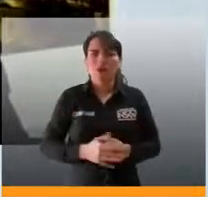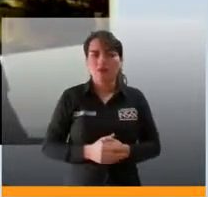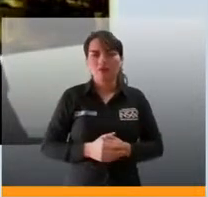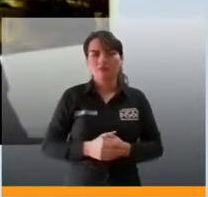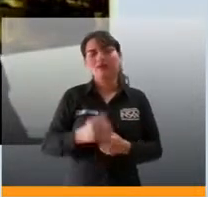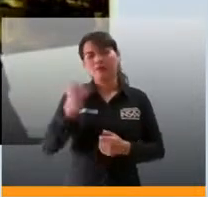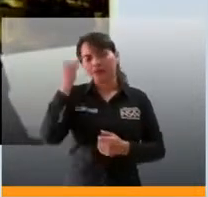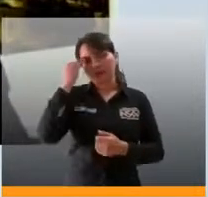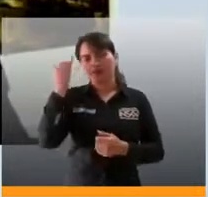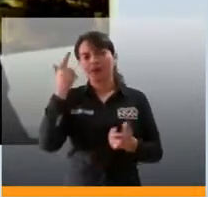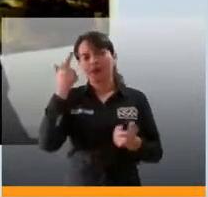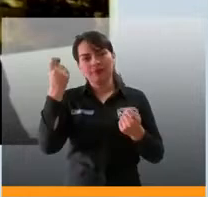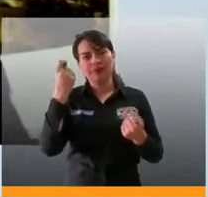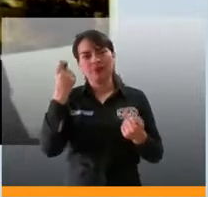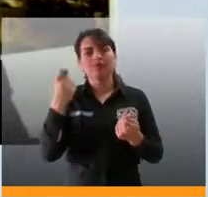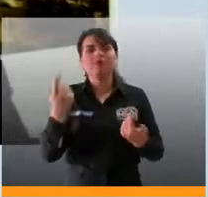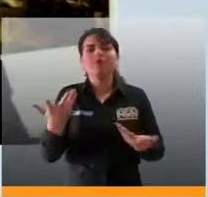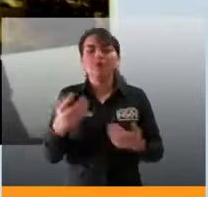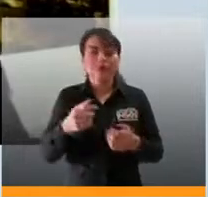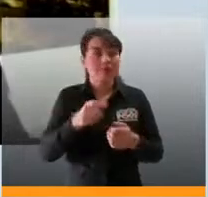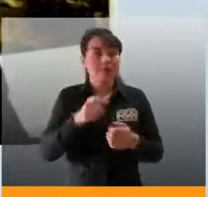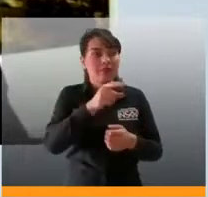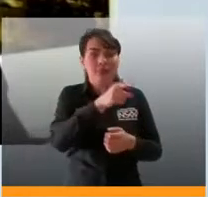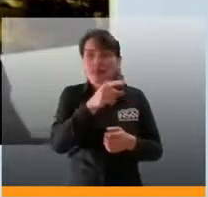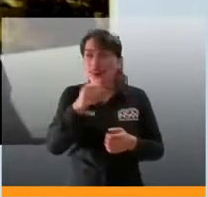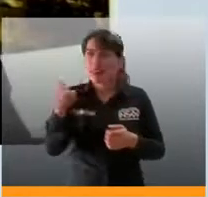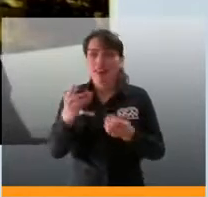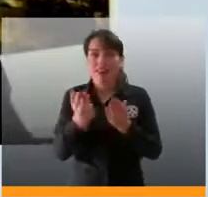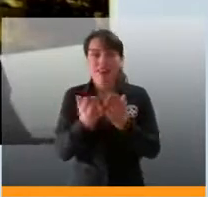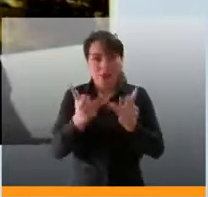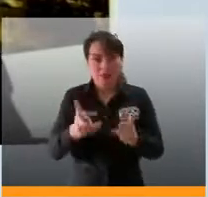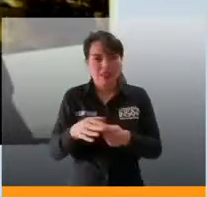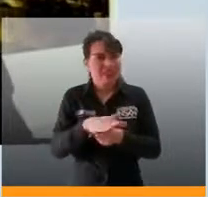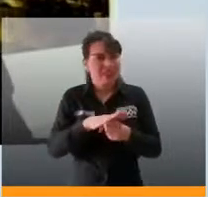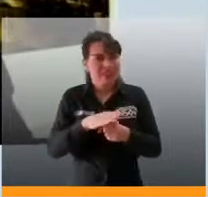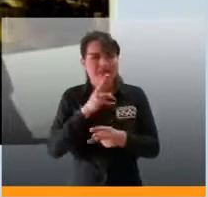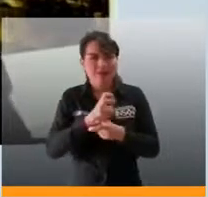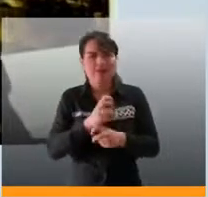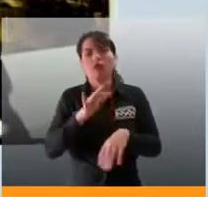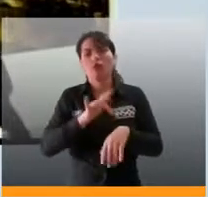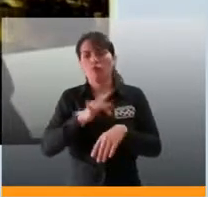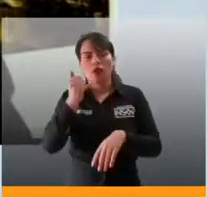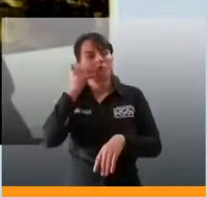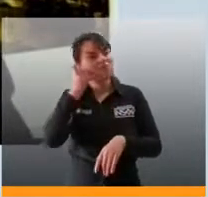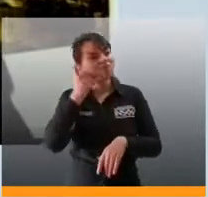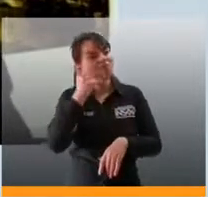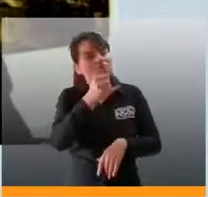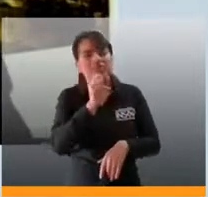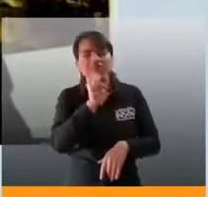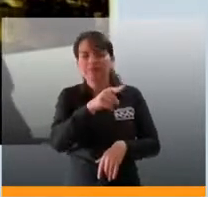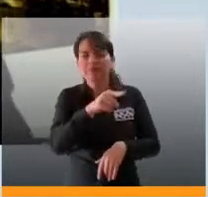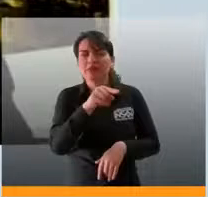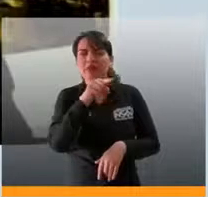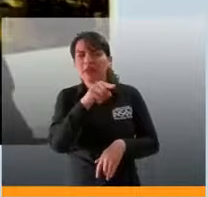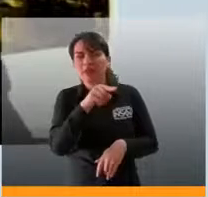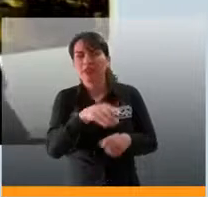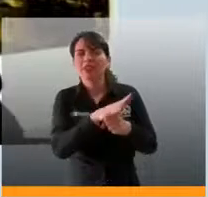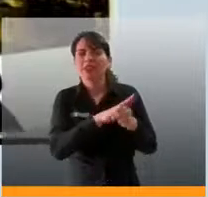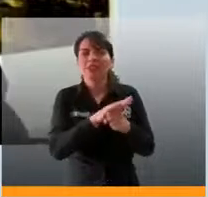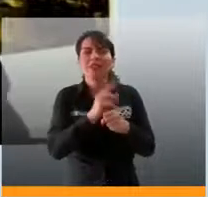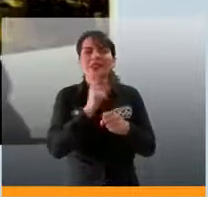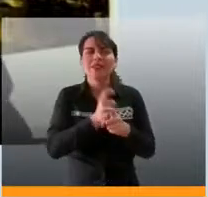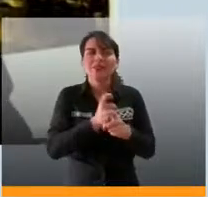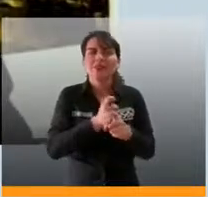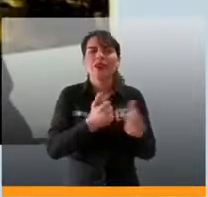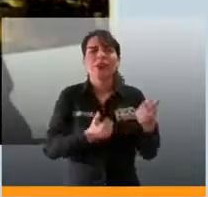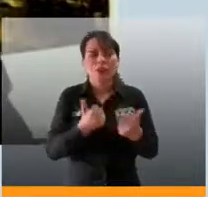fue conversar con cada estudiante que presentaba las dificultades, llamarlo, conectarnos con él, preguntarle cuáles eran sus mayores dificultades y